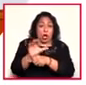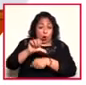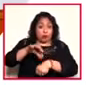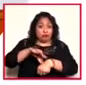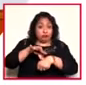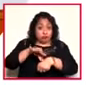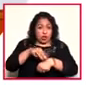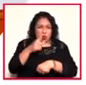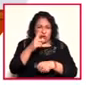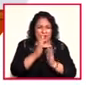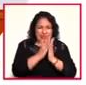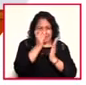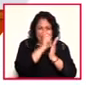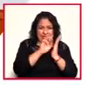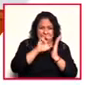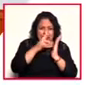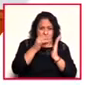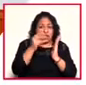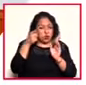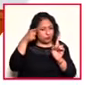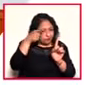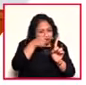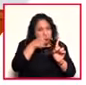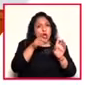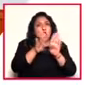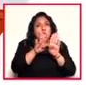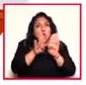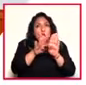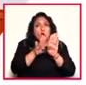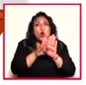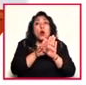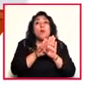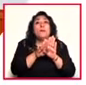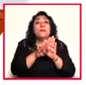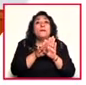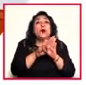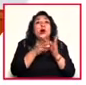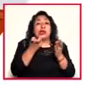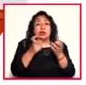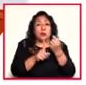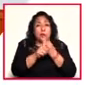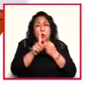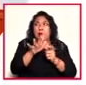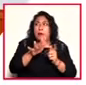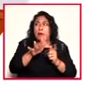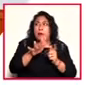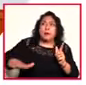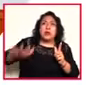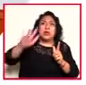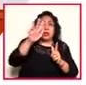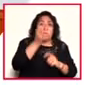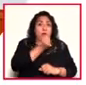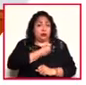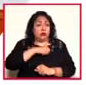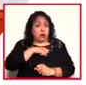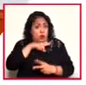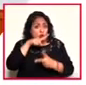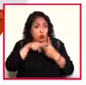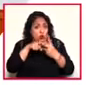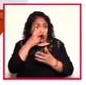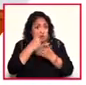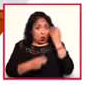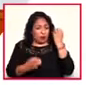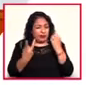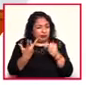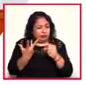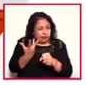de ellos, el autor se enfoca en cómo esta crisis es tanto ambiental como sanitaria. Tenemos que reparar